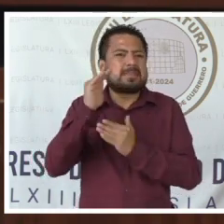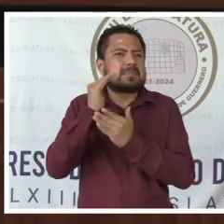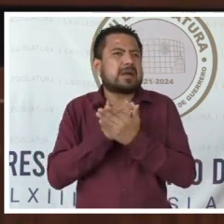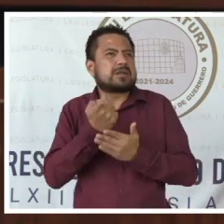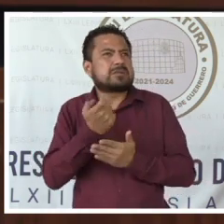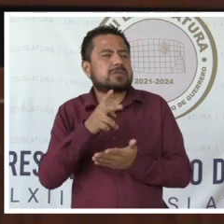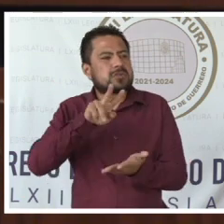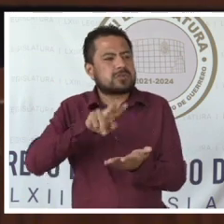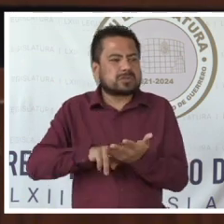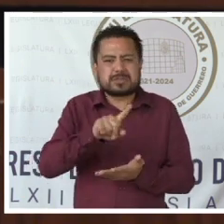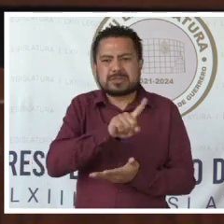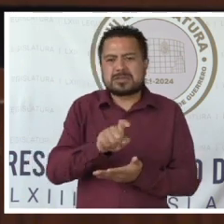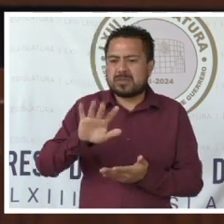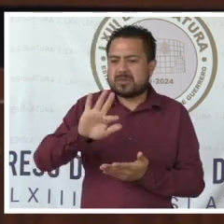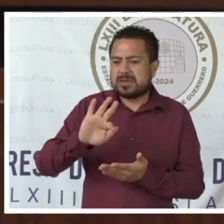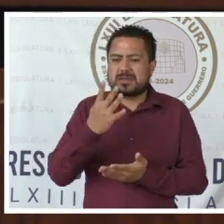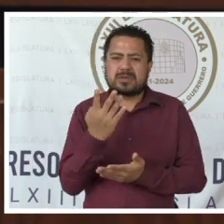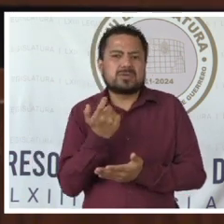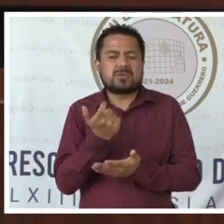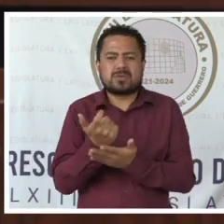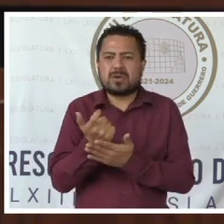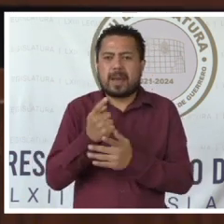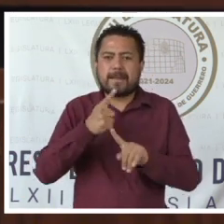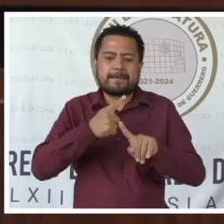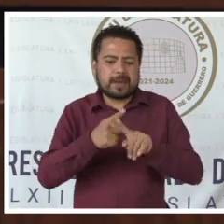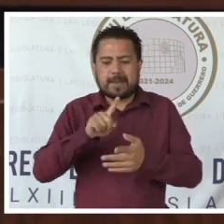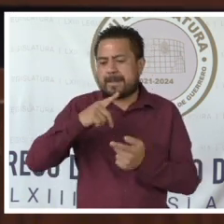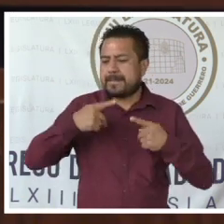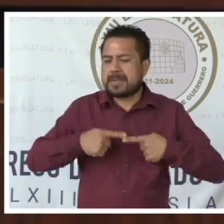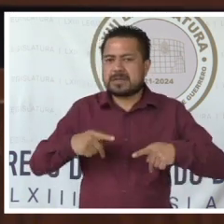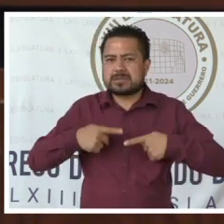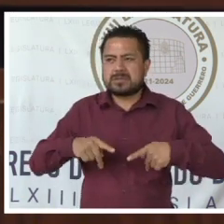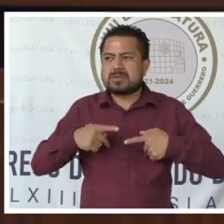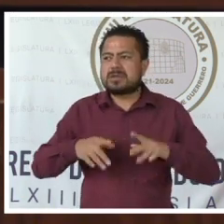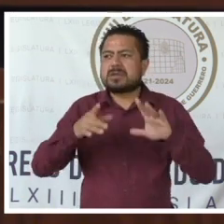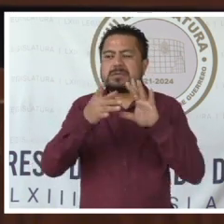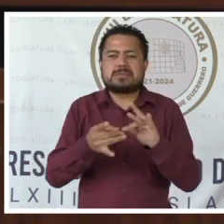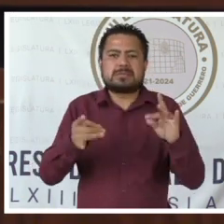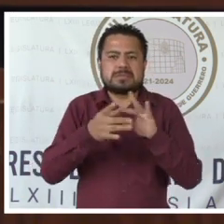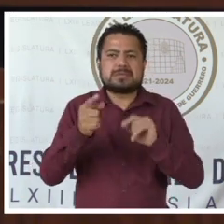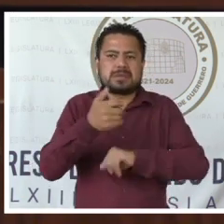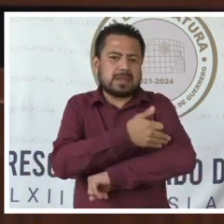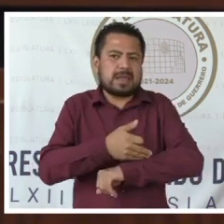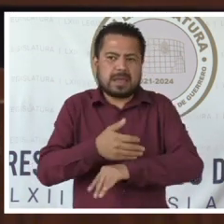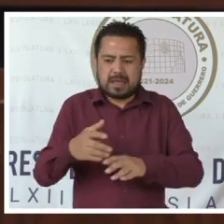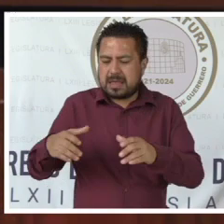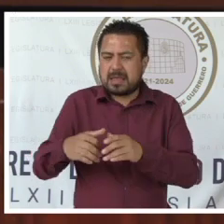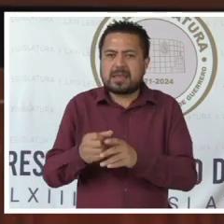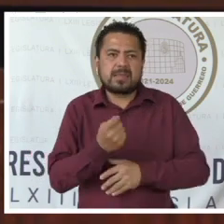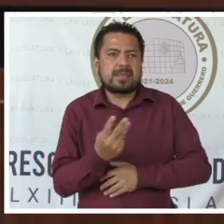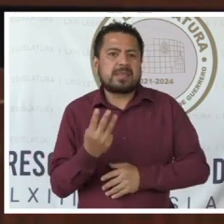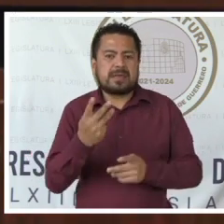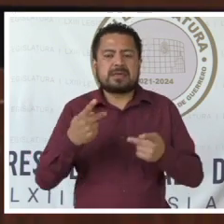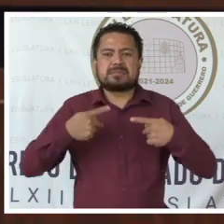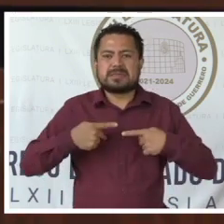de 2,144 pesos por persona, es decir, una familia de 3 personas